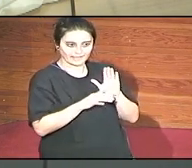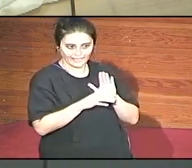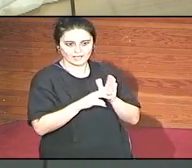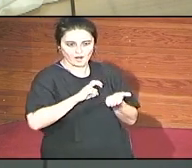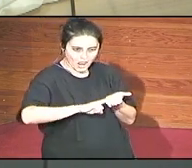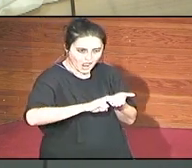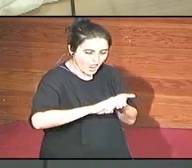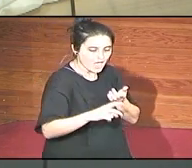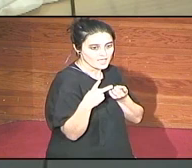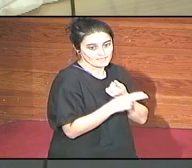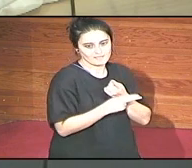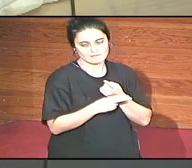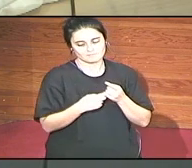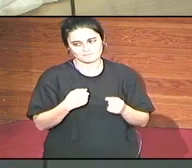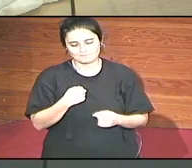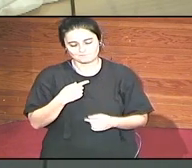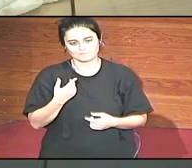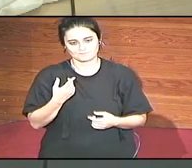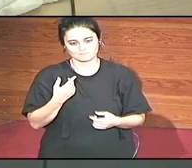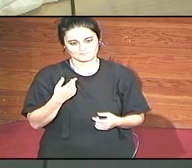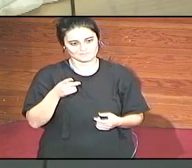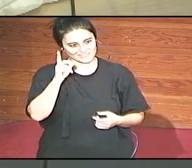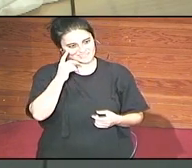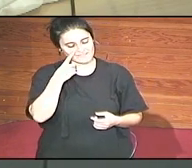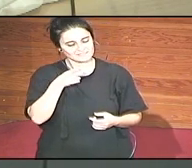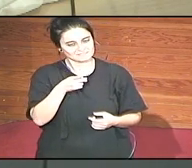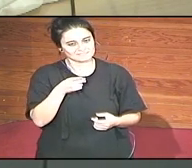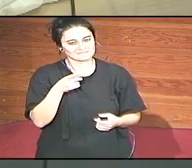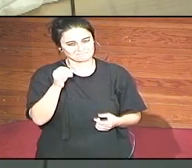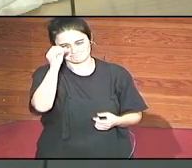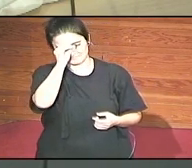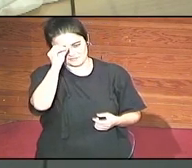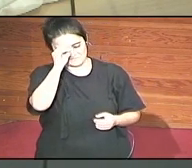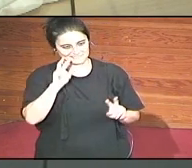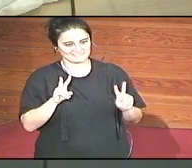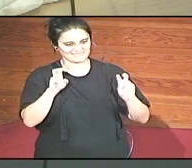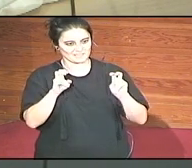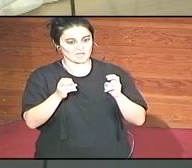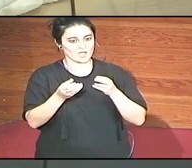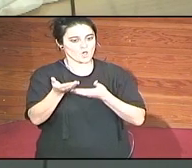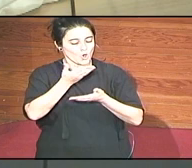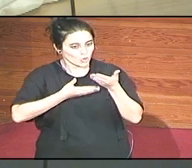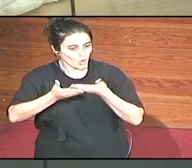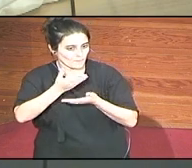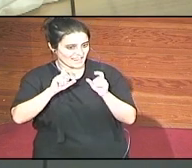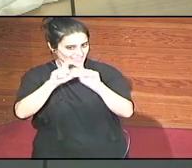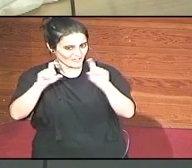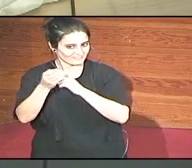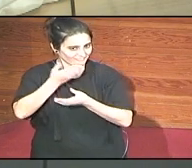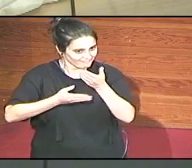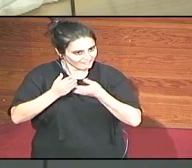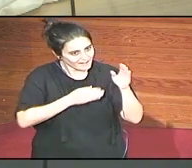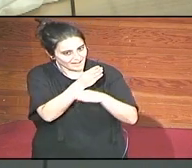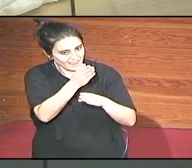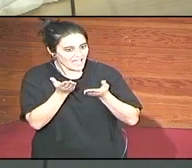cómo valoras el trabajo de la cooperación en áfrica y cómo